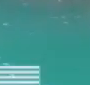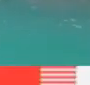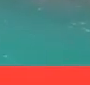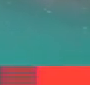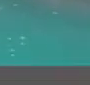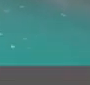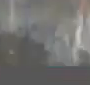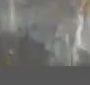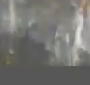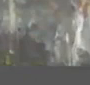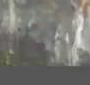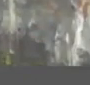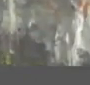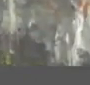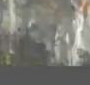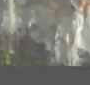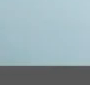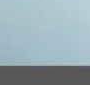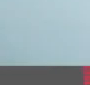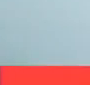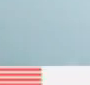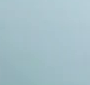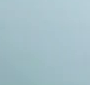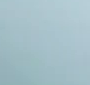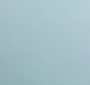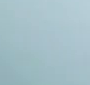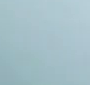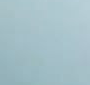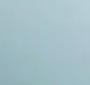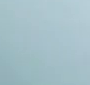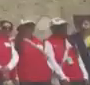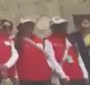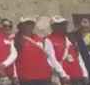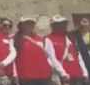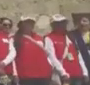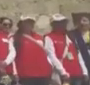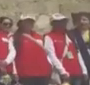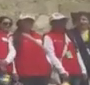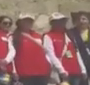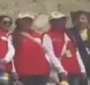Donde el turismo genera alegría, trabajo y bienestar.